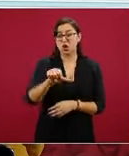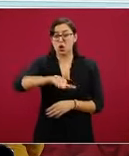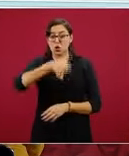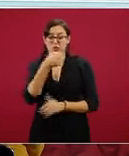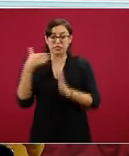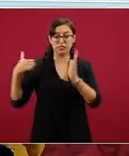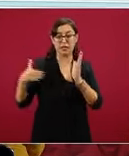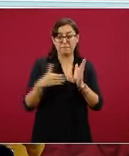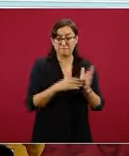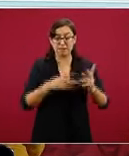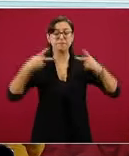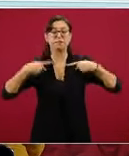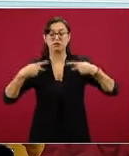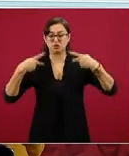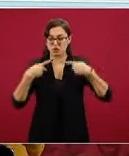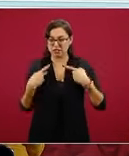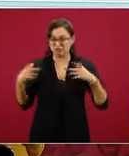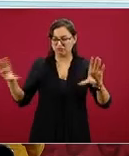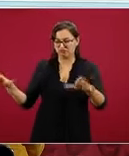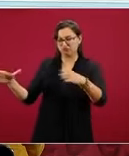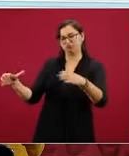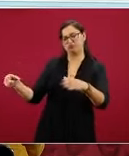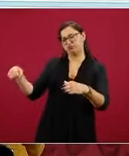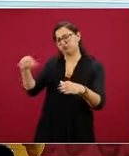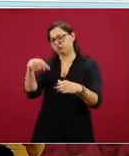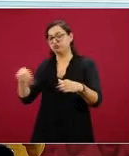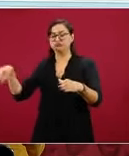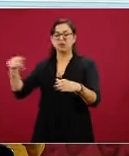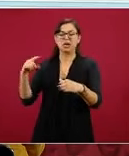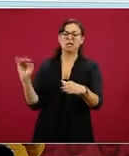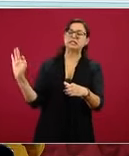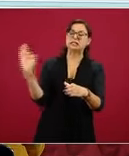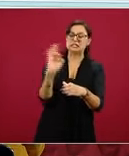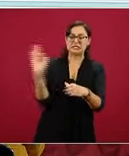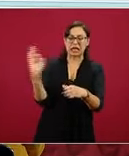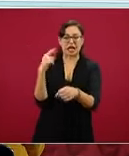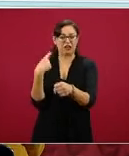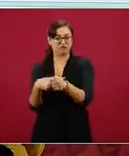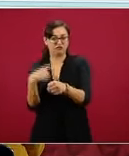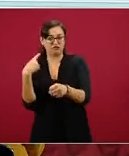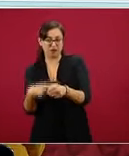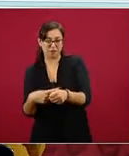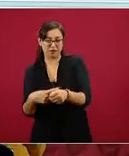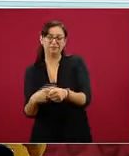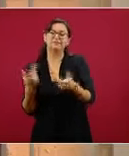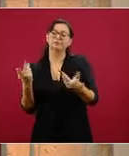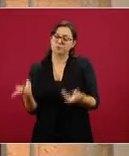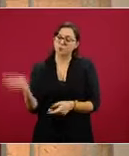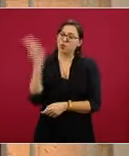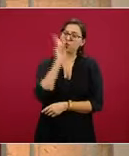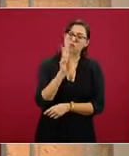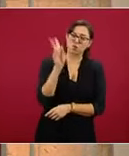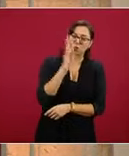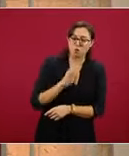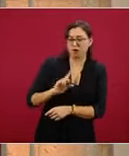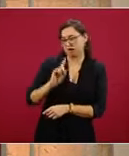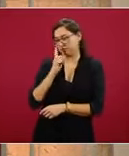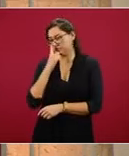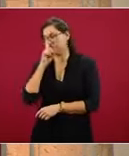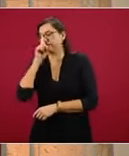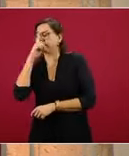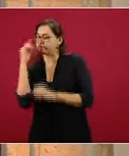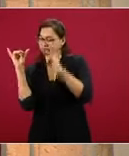casos sospechosos y que en su momento pues han pasado por los diferentes tipos de clasificación posterior, que